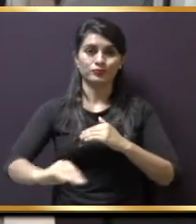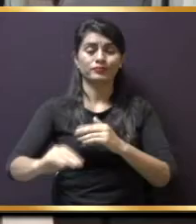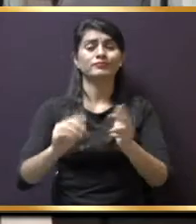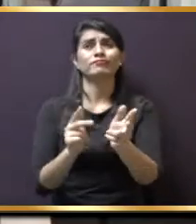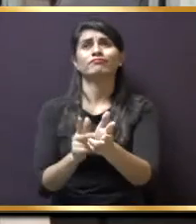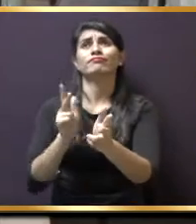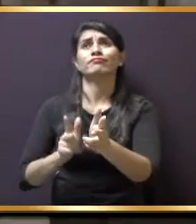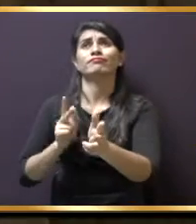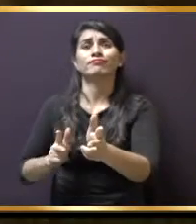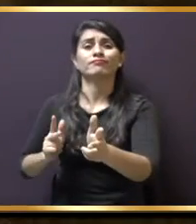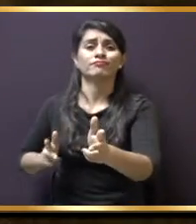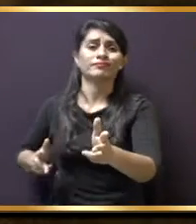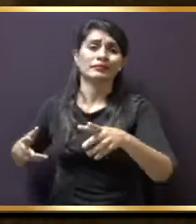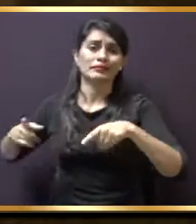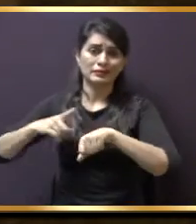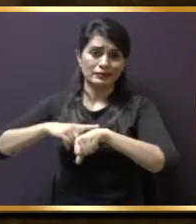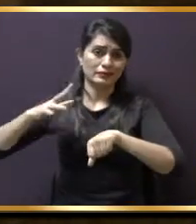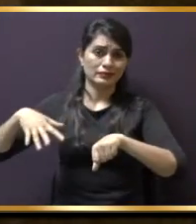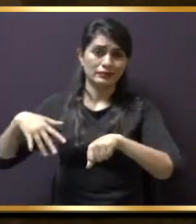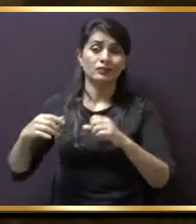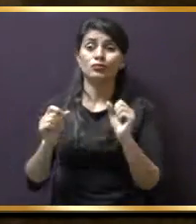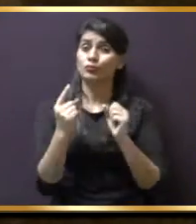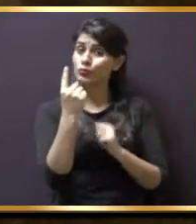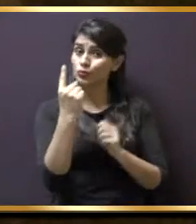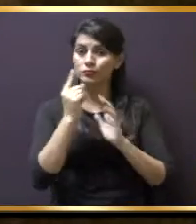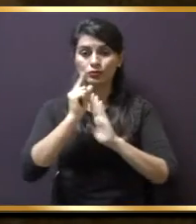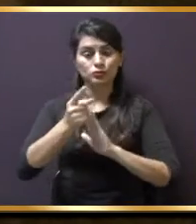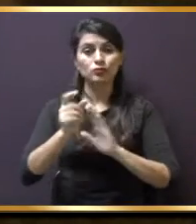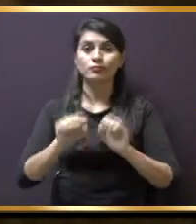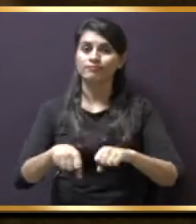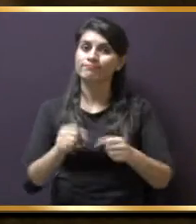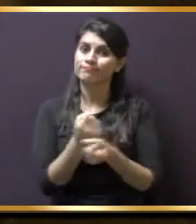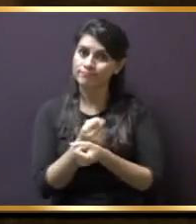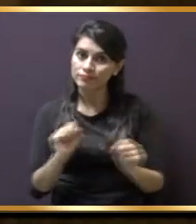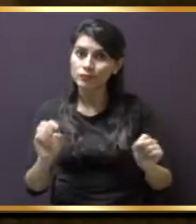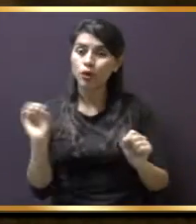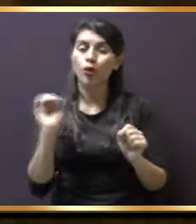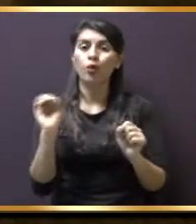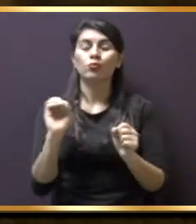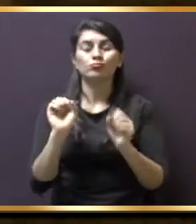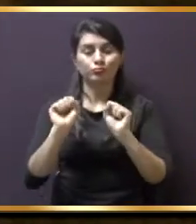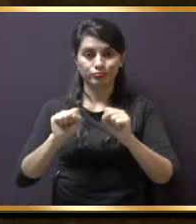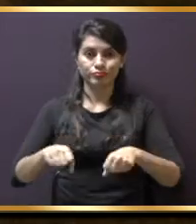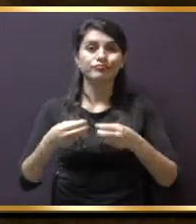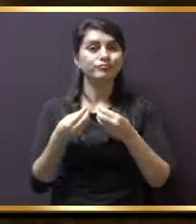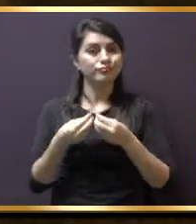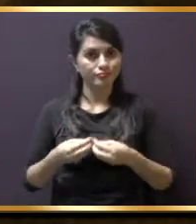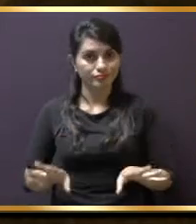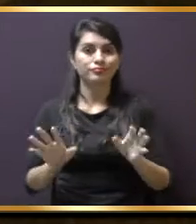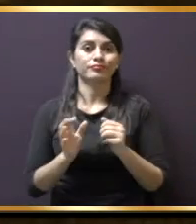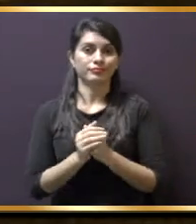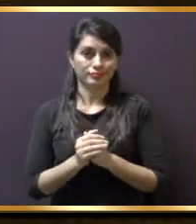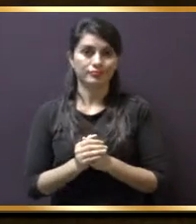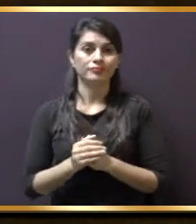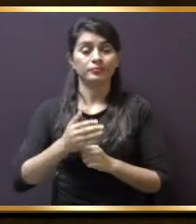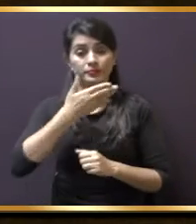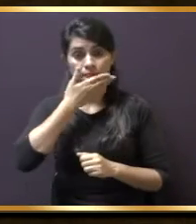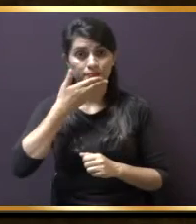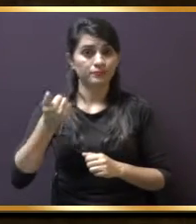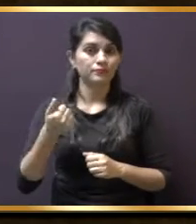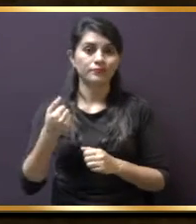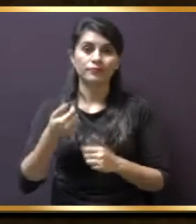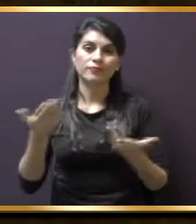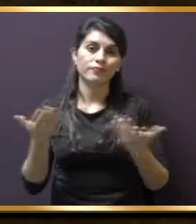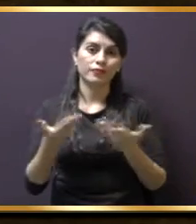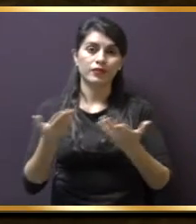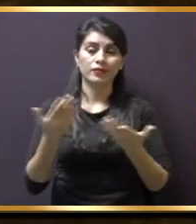ellos se tardan en llegar, y un minuto puede hacer la diferencia entre salvar una vida o no cuando